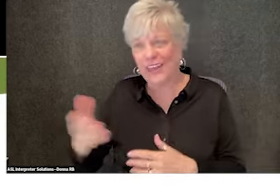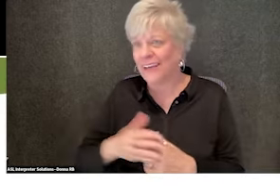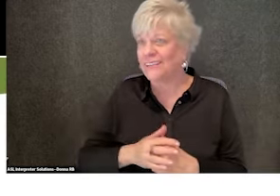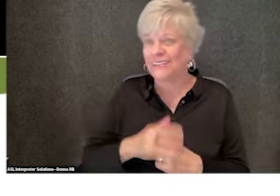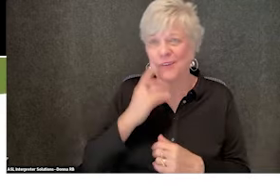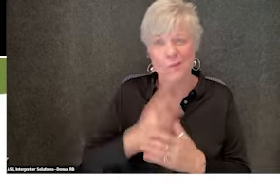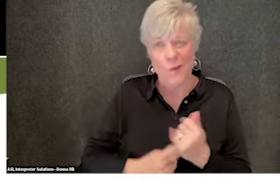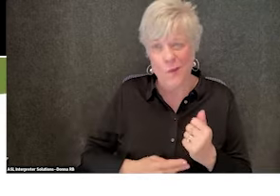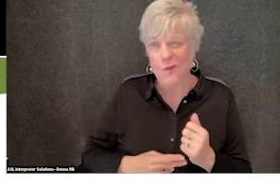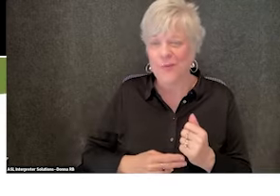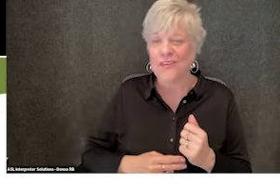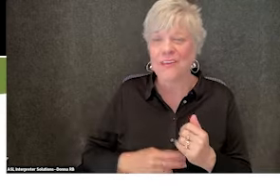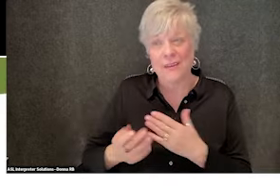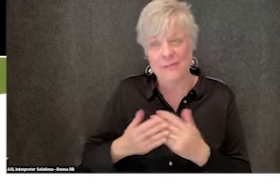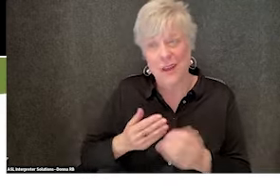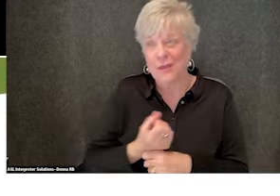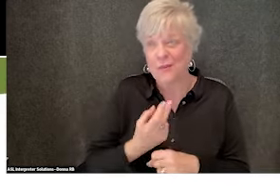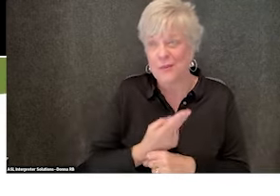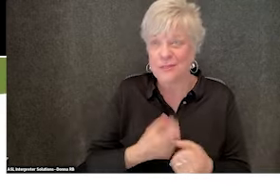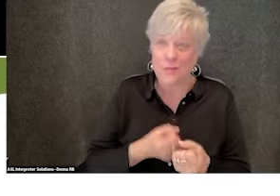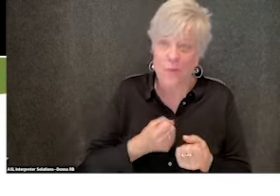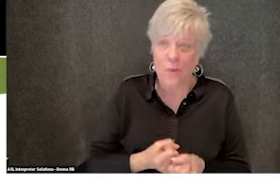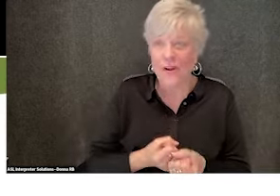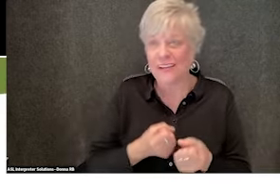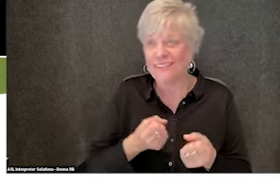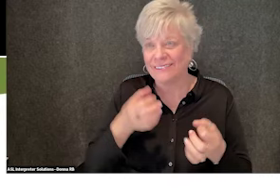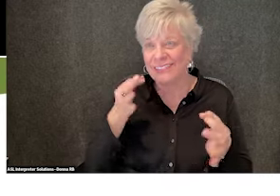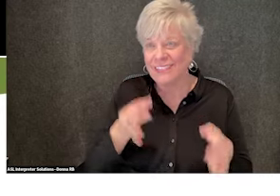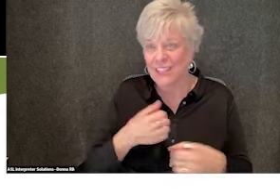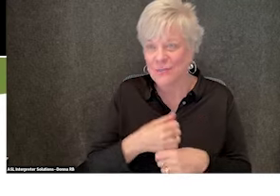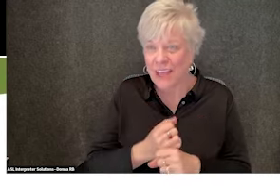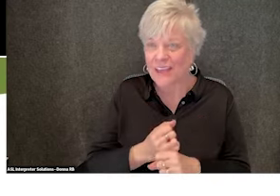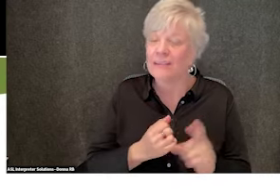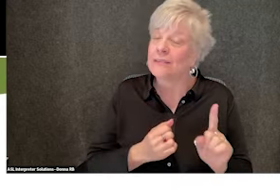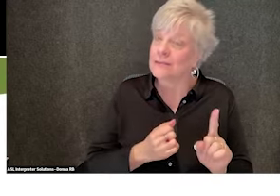aún como amistades, como para una persona mayor, también como